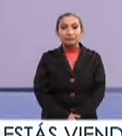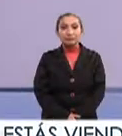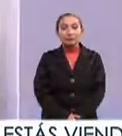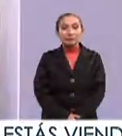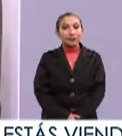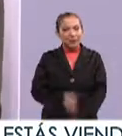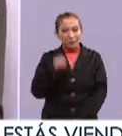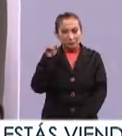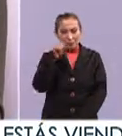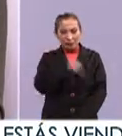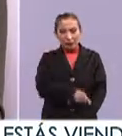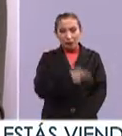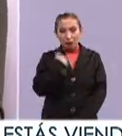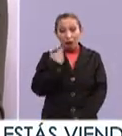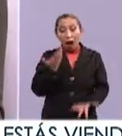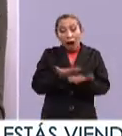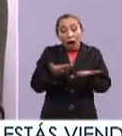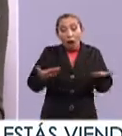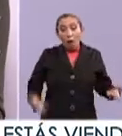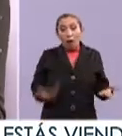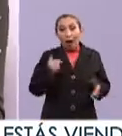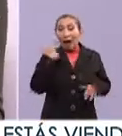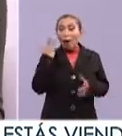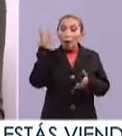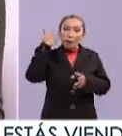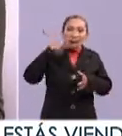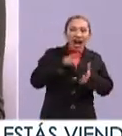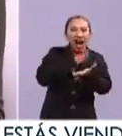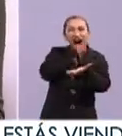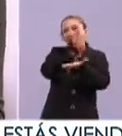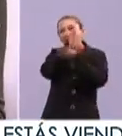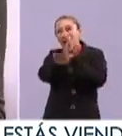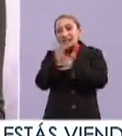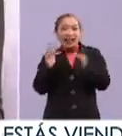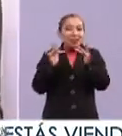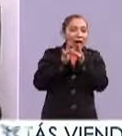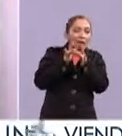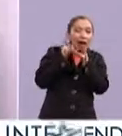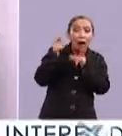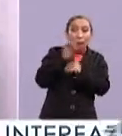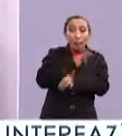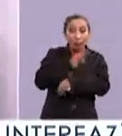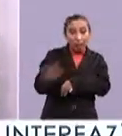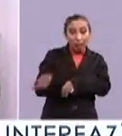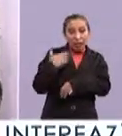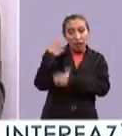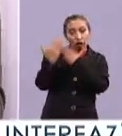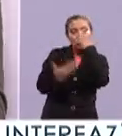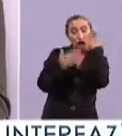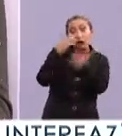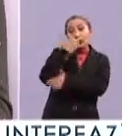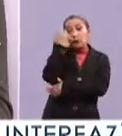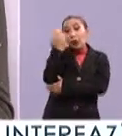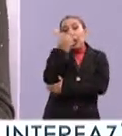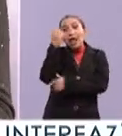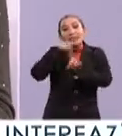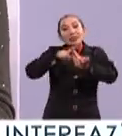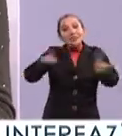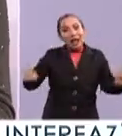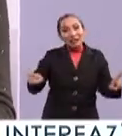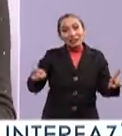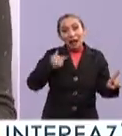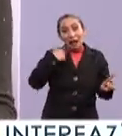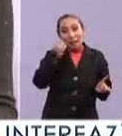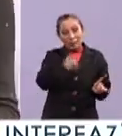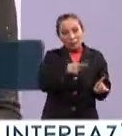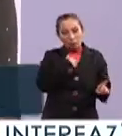Y bueno, precisamente nos toca el tiempo de viajar en Interfaz. La posibilidad de estudiar en una escuela distinta